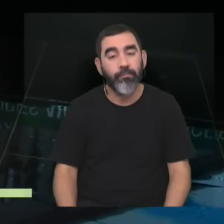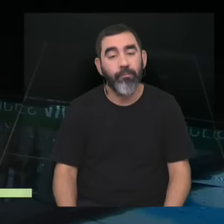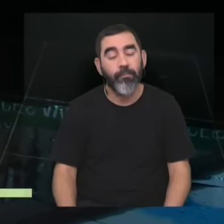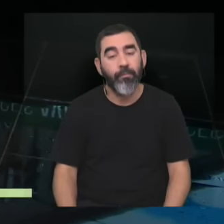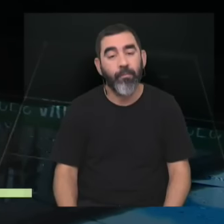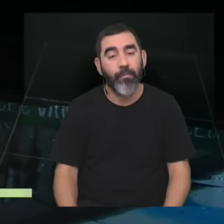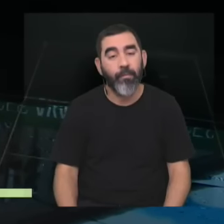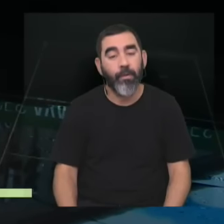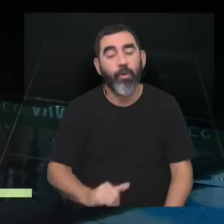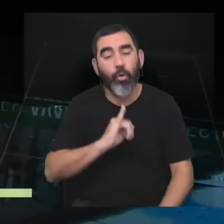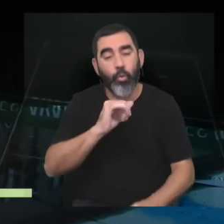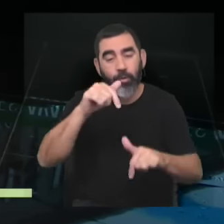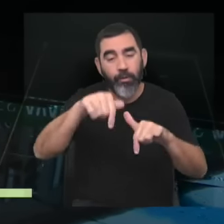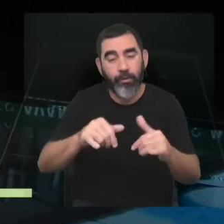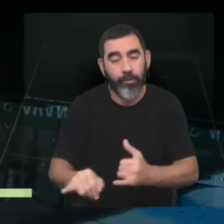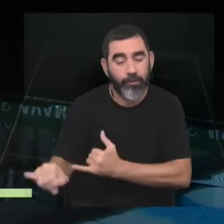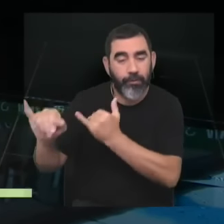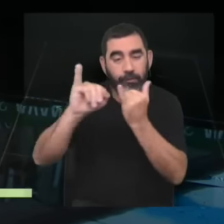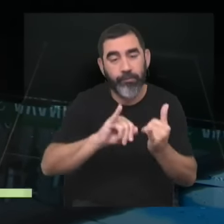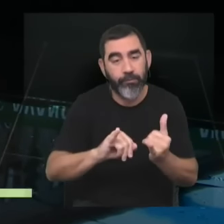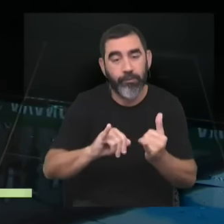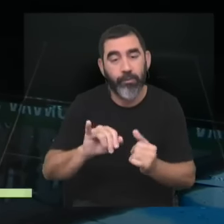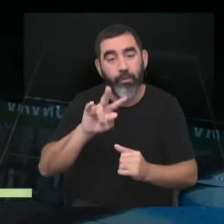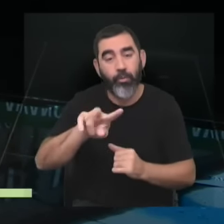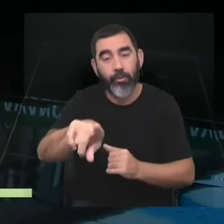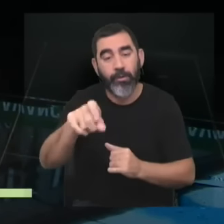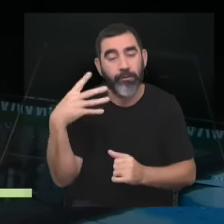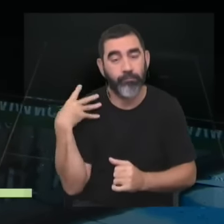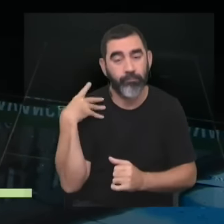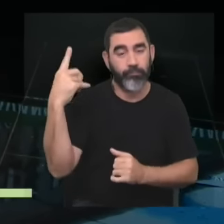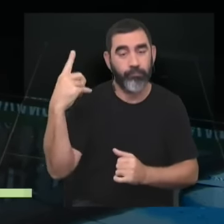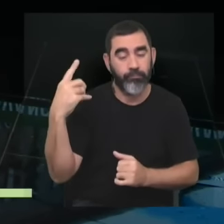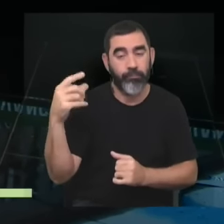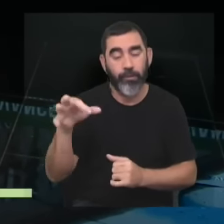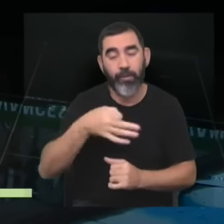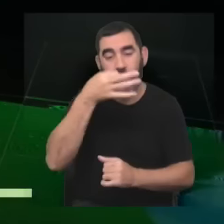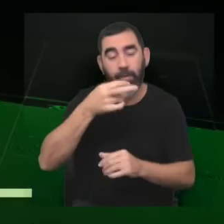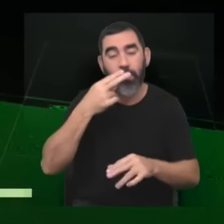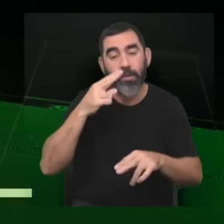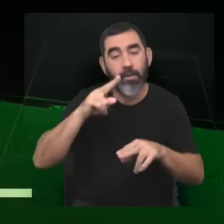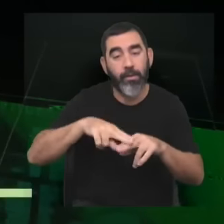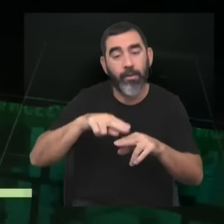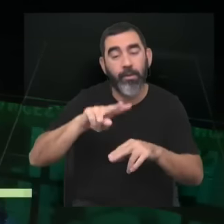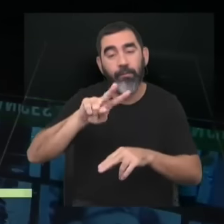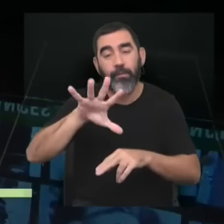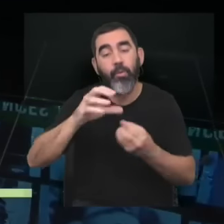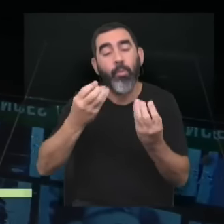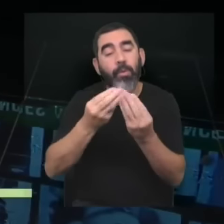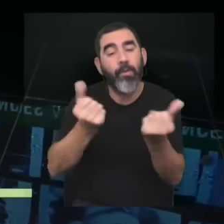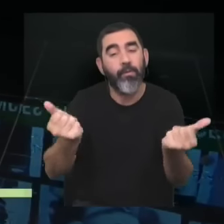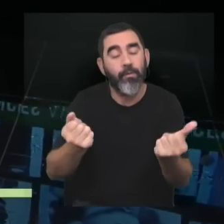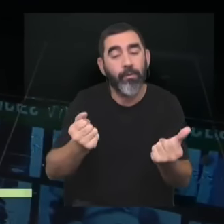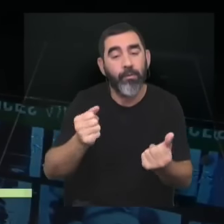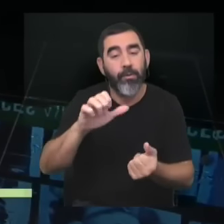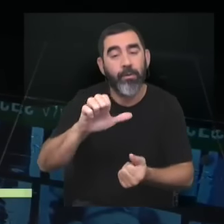adelante y van a haber novedades en el correr de la jornada dos ex generales fueron citados a declarar Este martes 25 por la desaparición de Luis